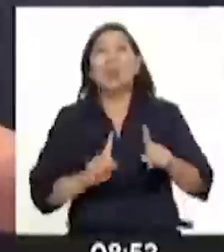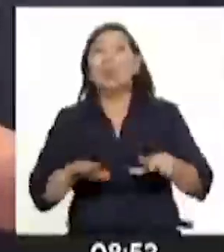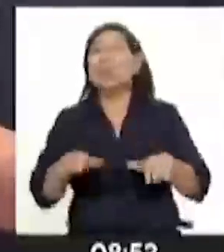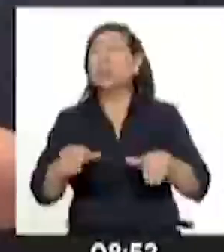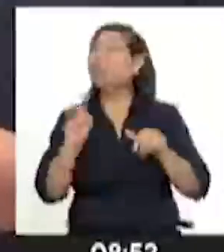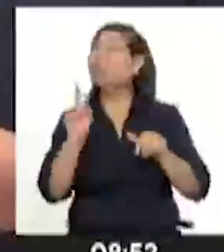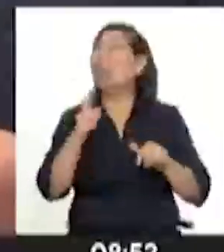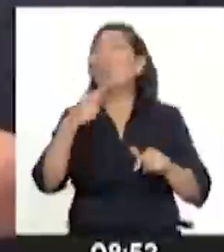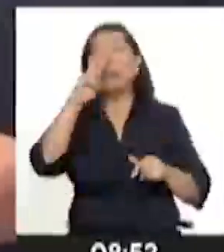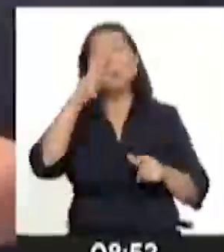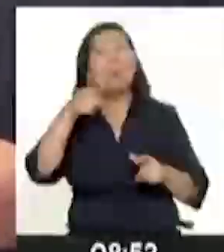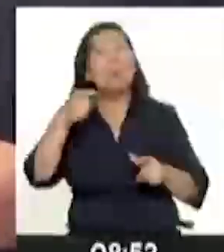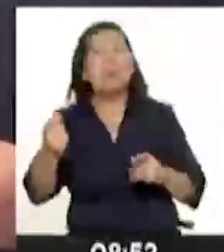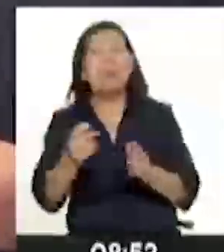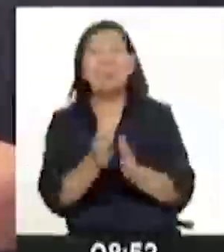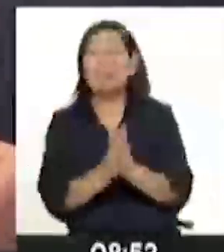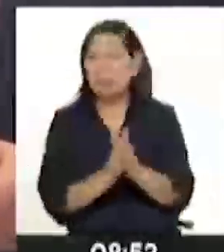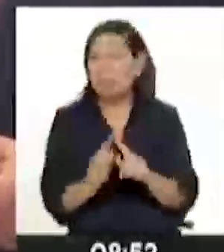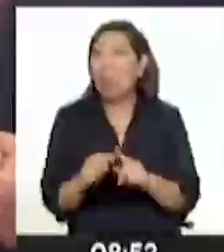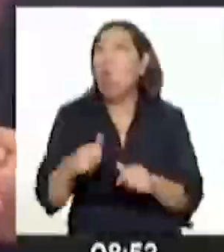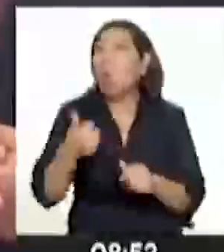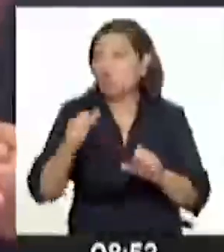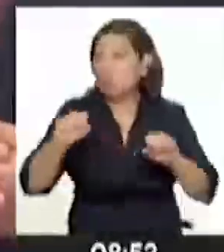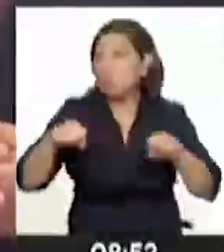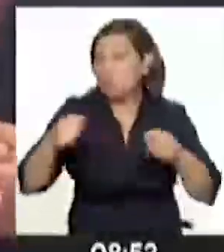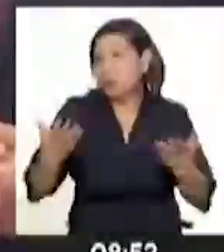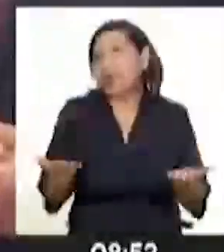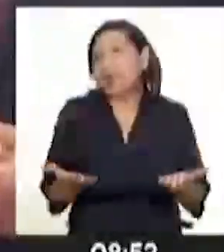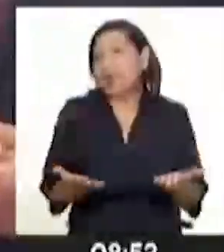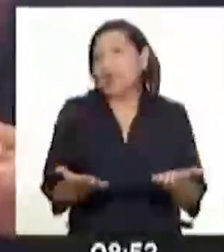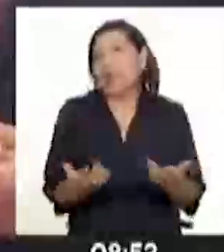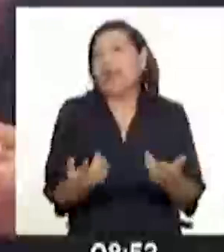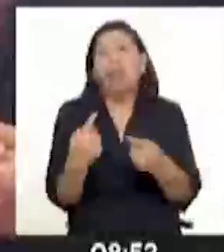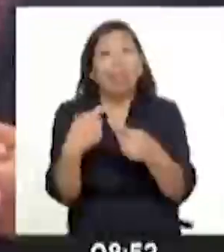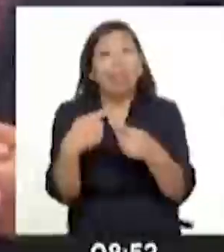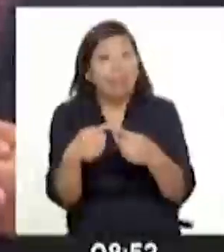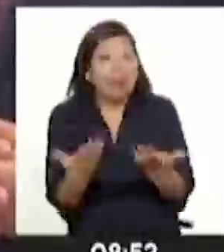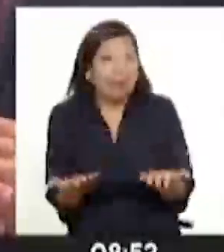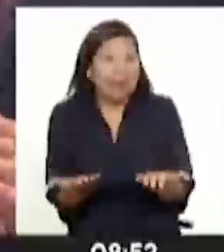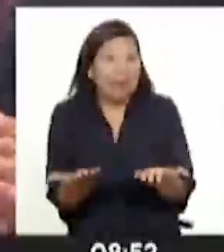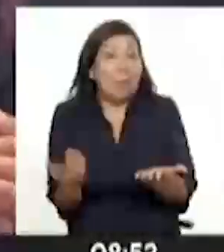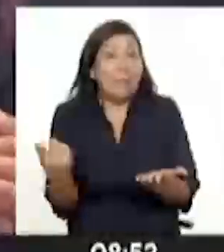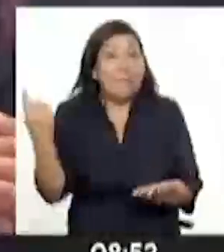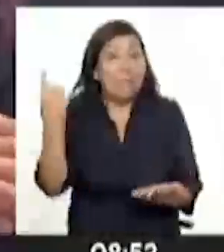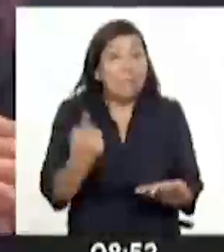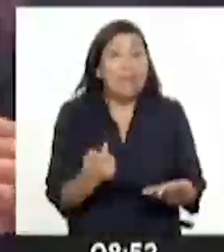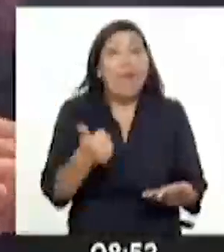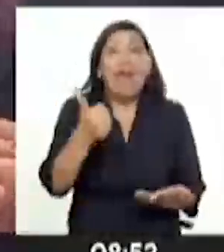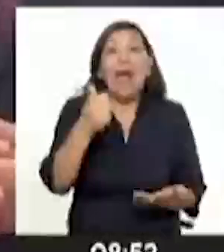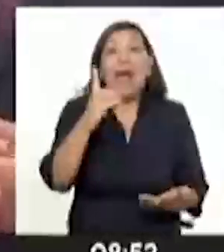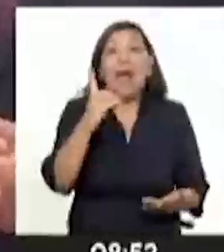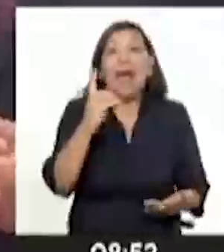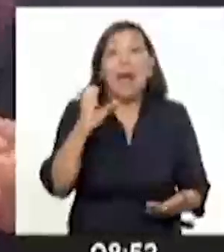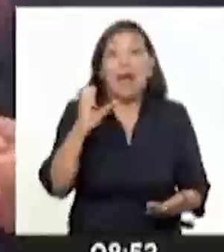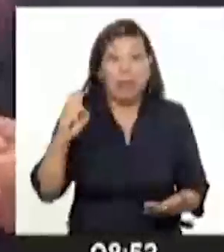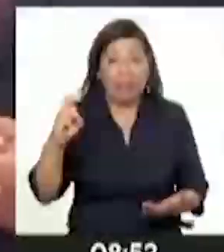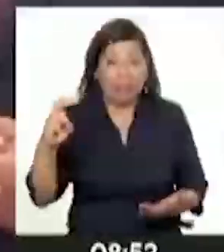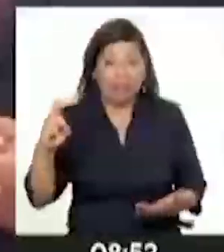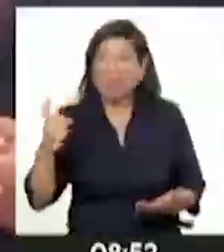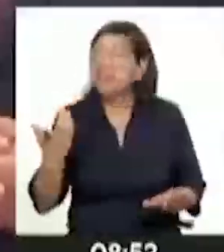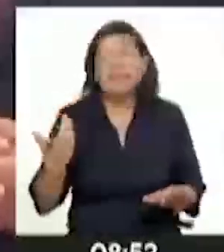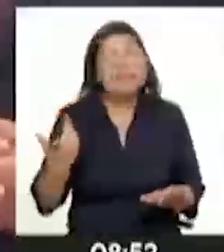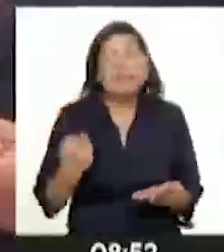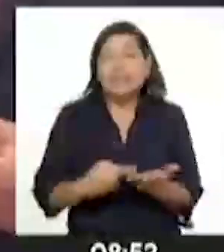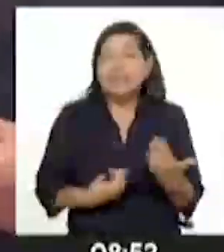mejor dicho, que se han visto beneficiados, ¿no? Y se trata también de diversificar. Suponemos que la presencia de ADEX en este evento también